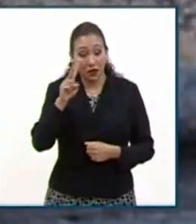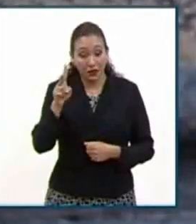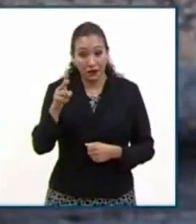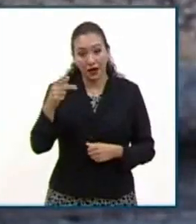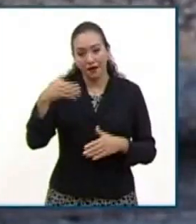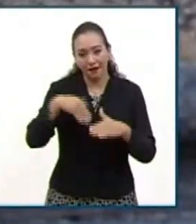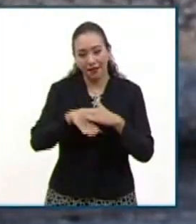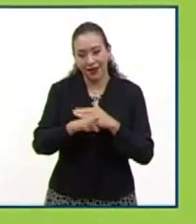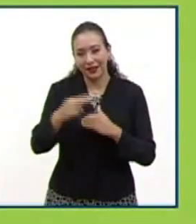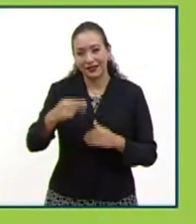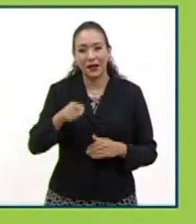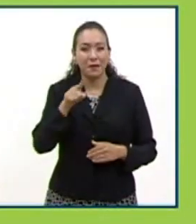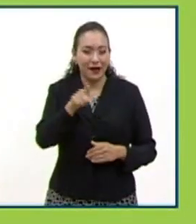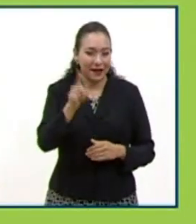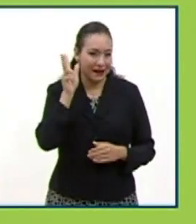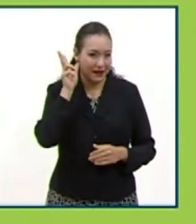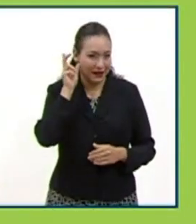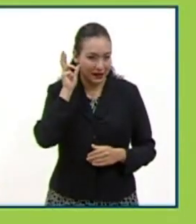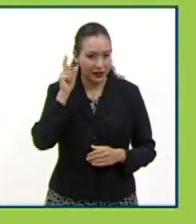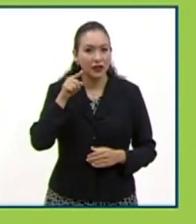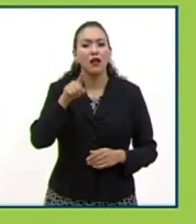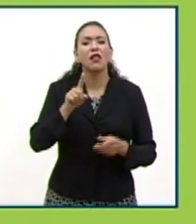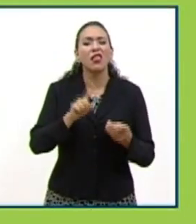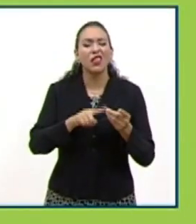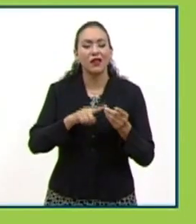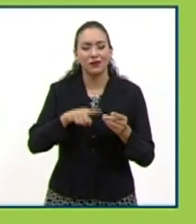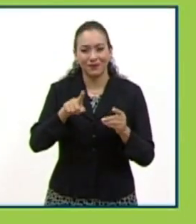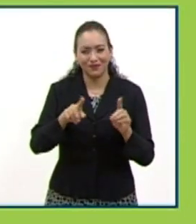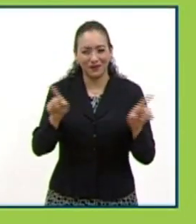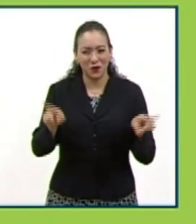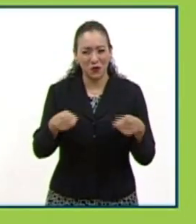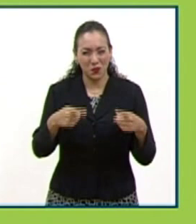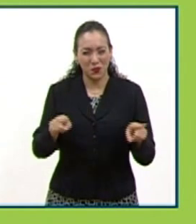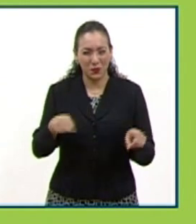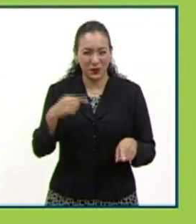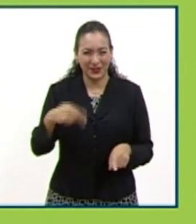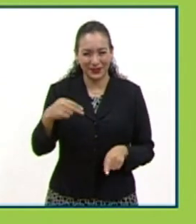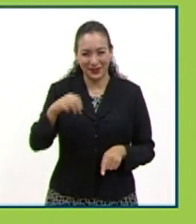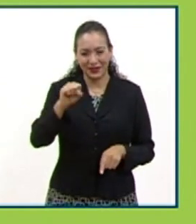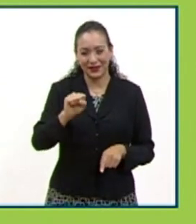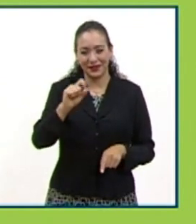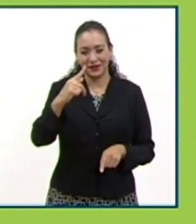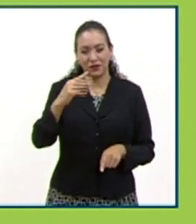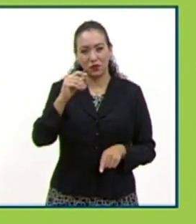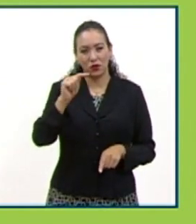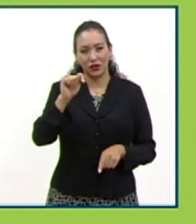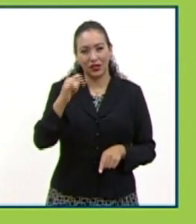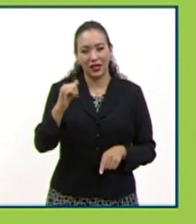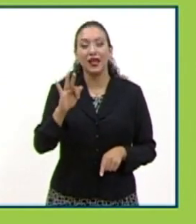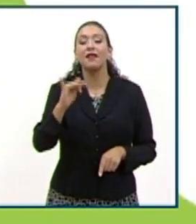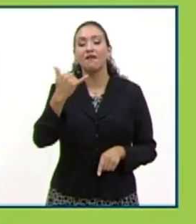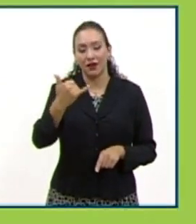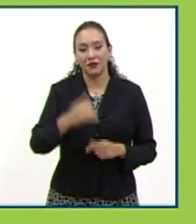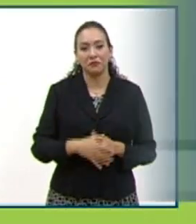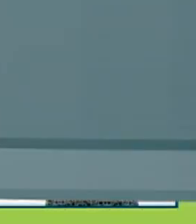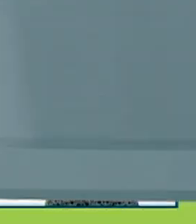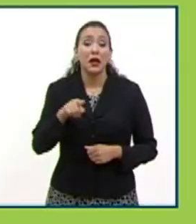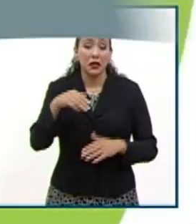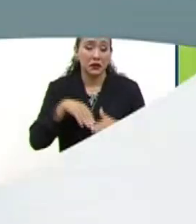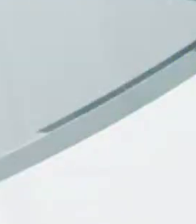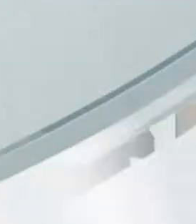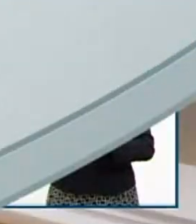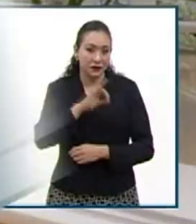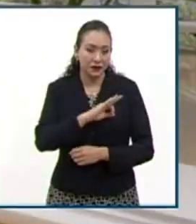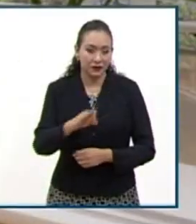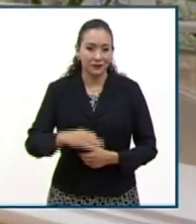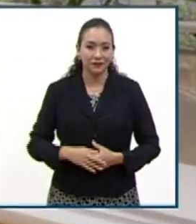Te Escuchamos en la plataforma de música Spotify y en el canal de YouTube del Consejo de la Judicatura Federal.